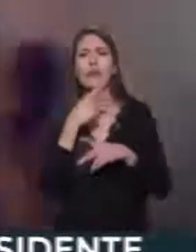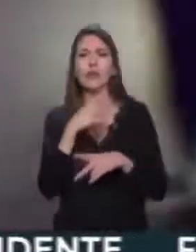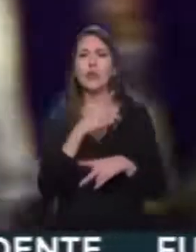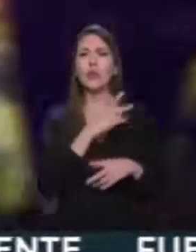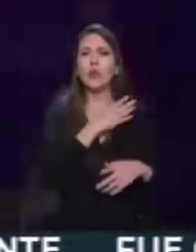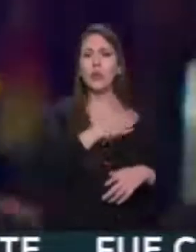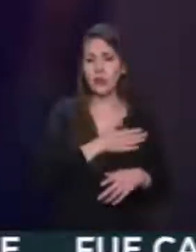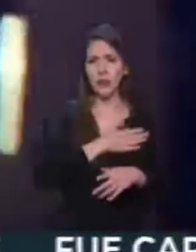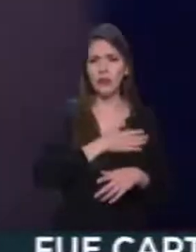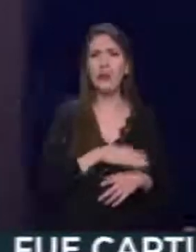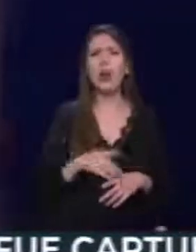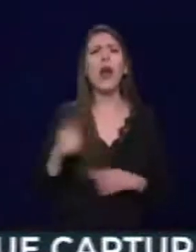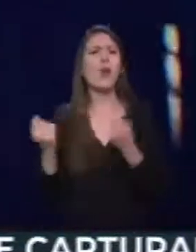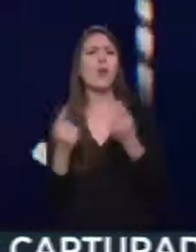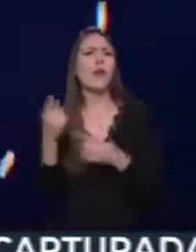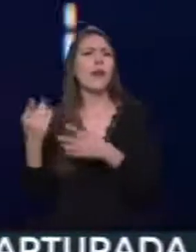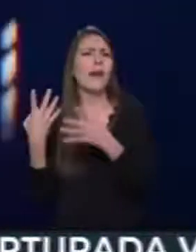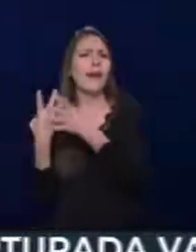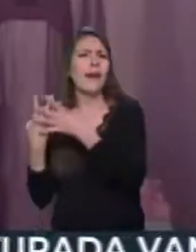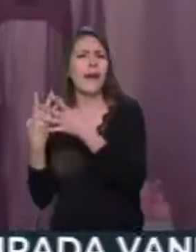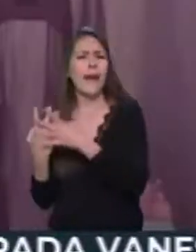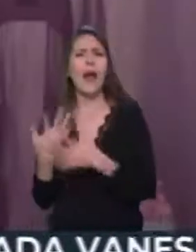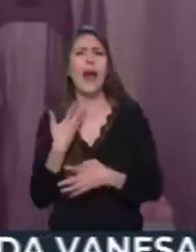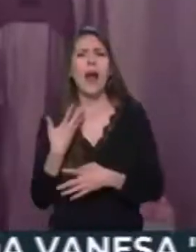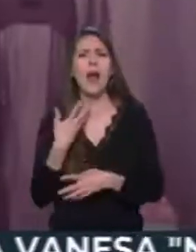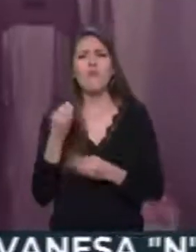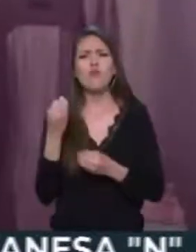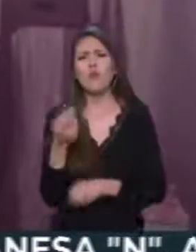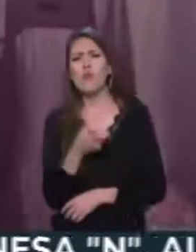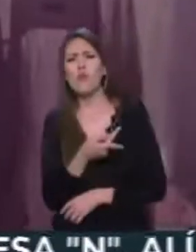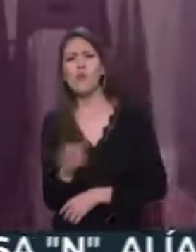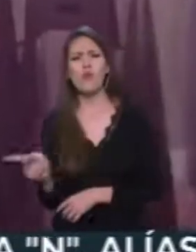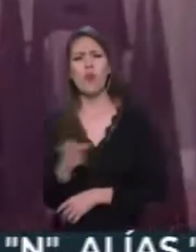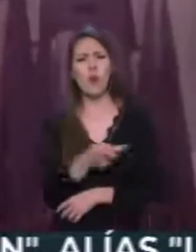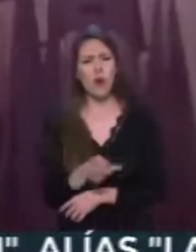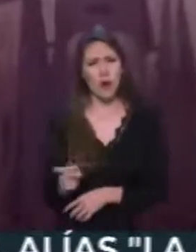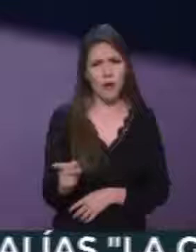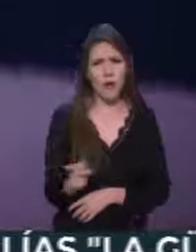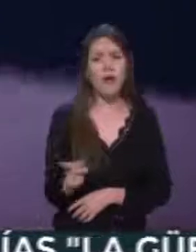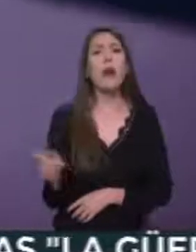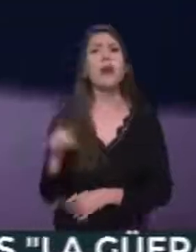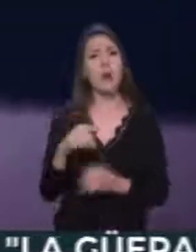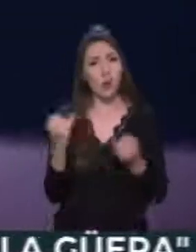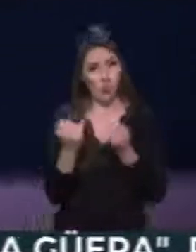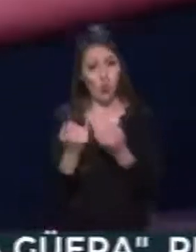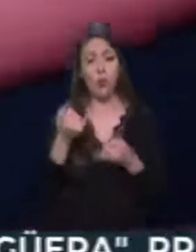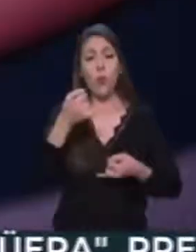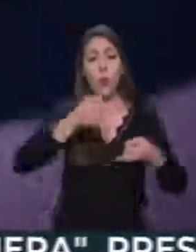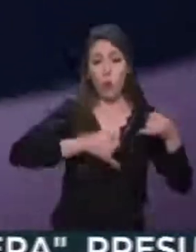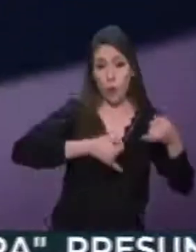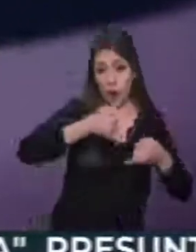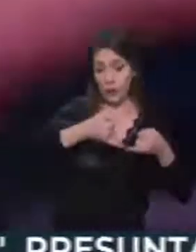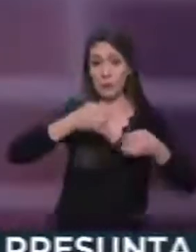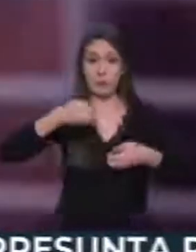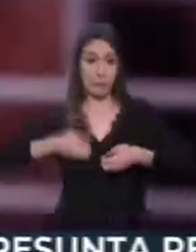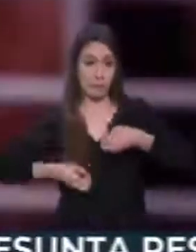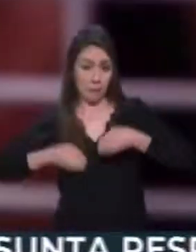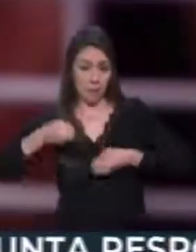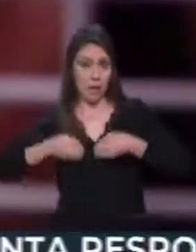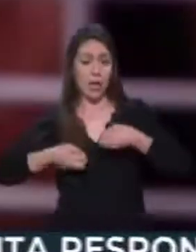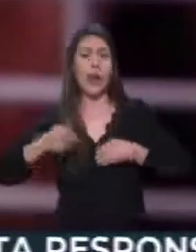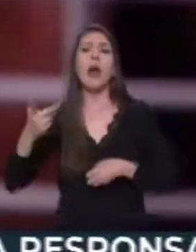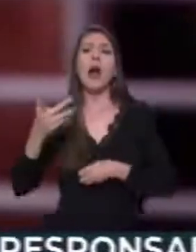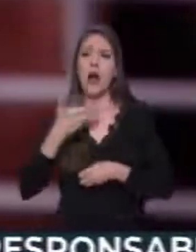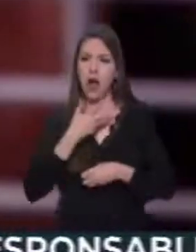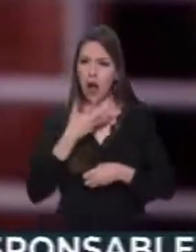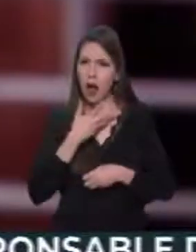están llenas de pobres, también es cierto que por muchos años la actuación de jueces y magistrados ha correspondido a